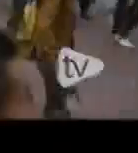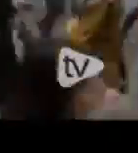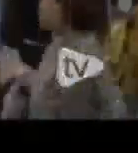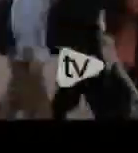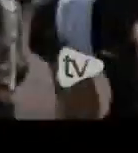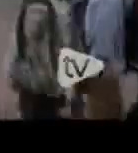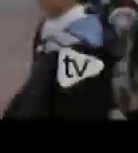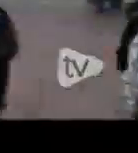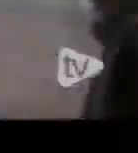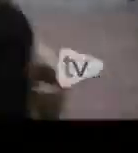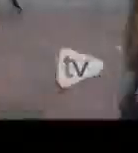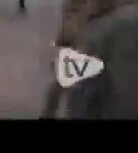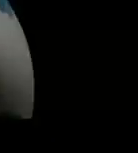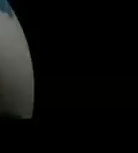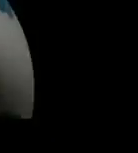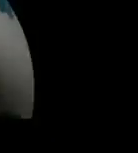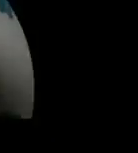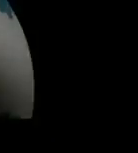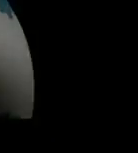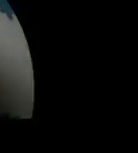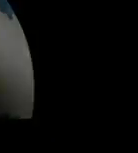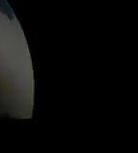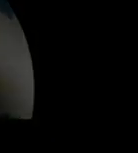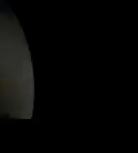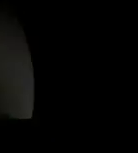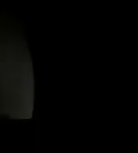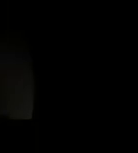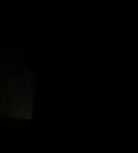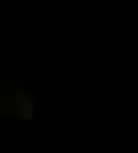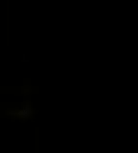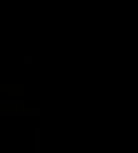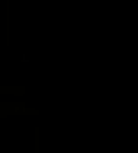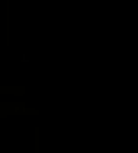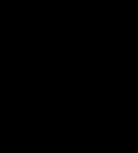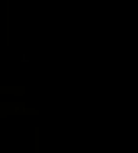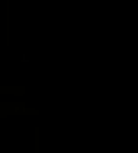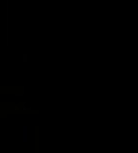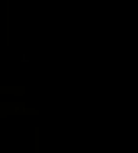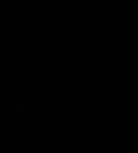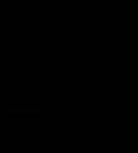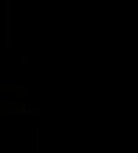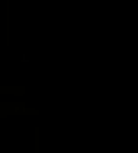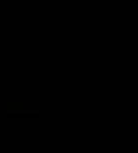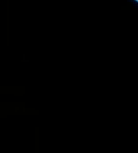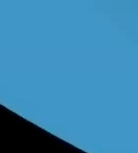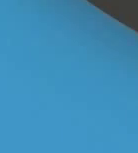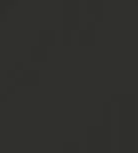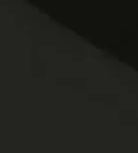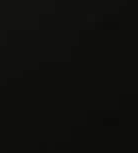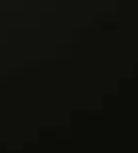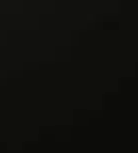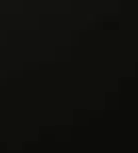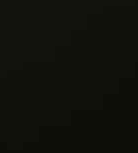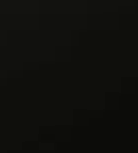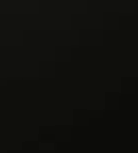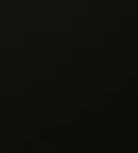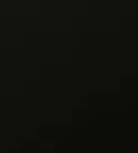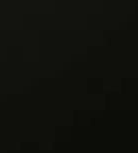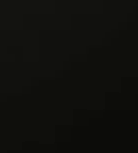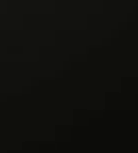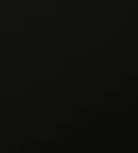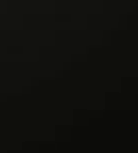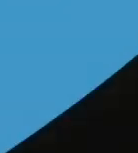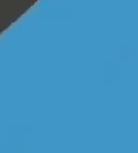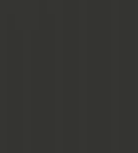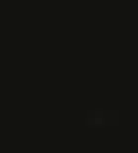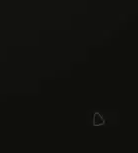debemos tratar de prosperar viviendo entre millones. Planeta Peligro. Todos los domingos a las 21 horas. Por Ecuador